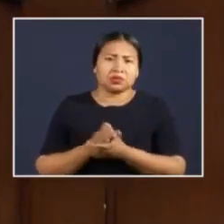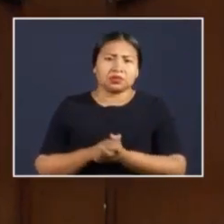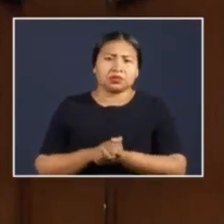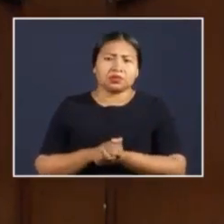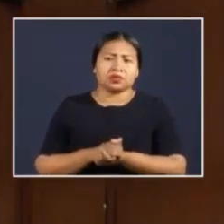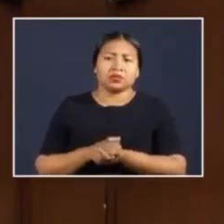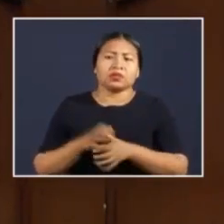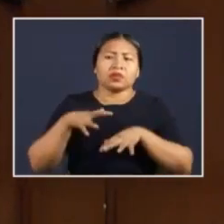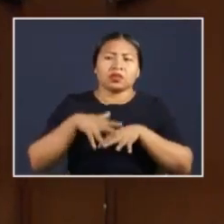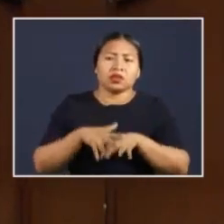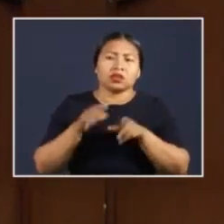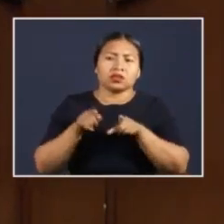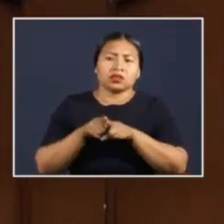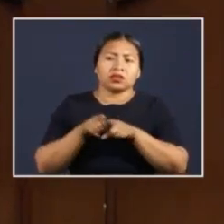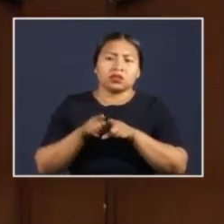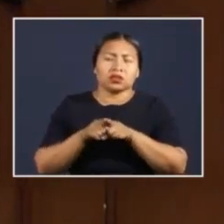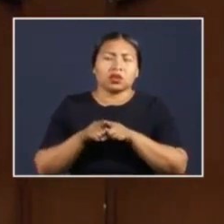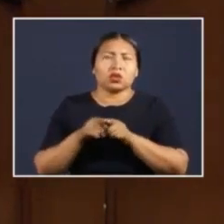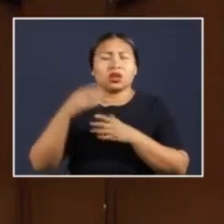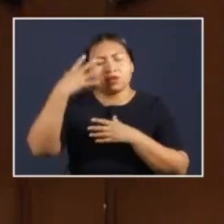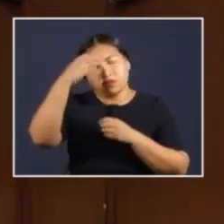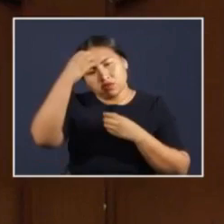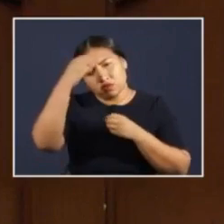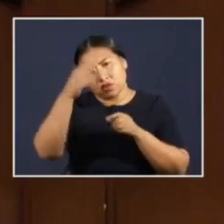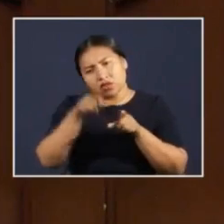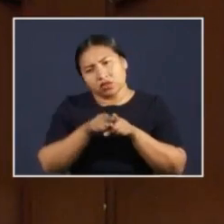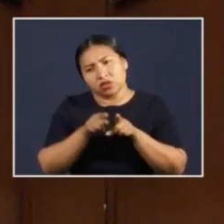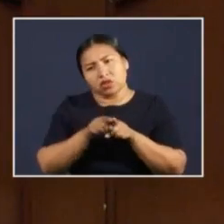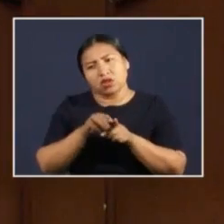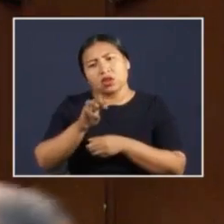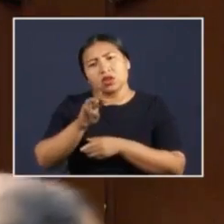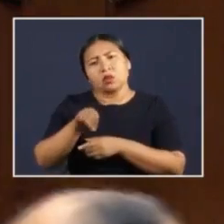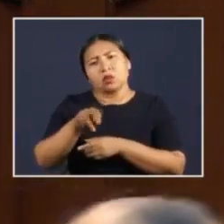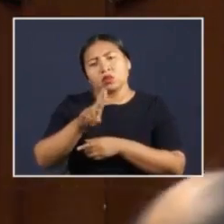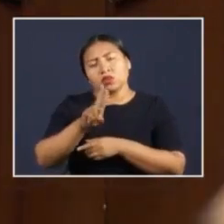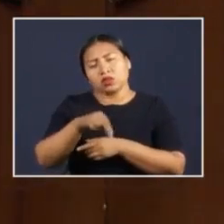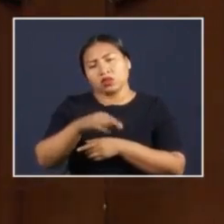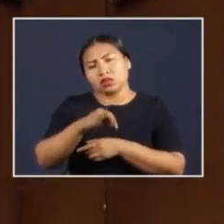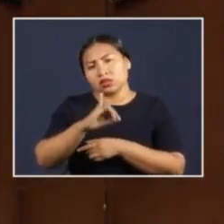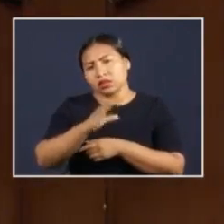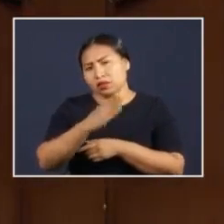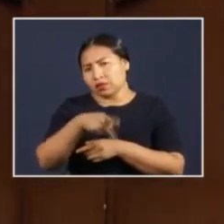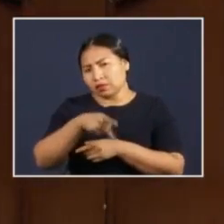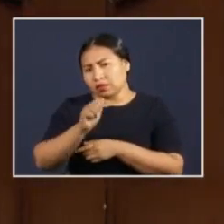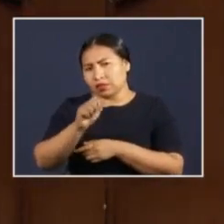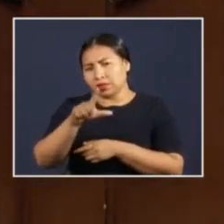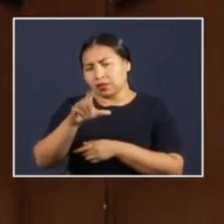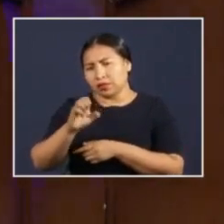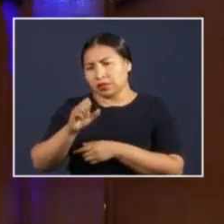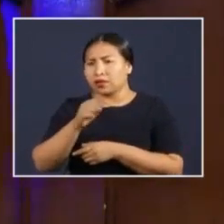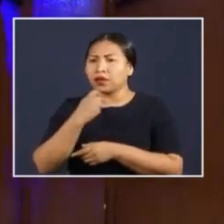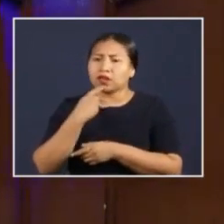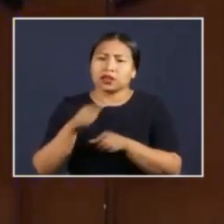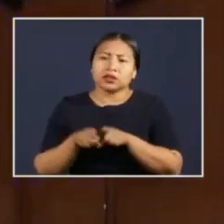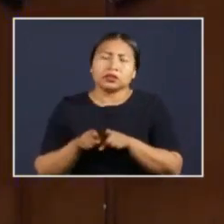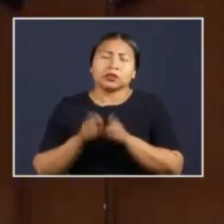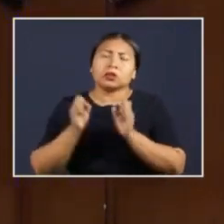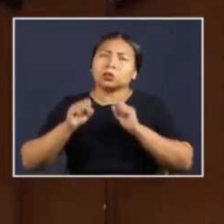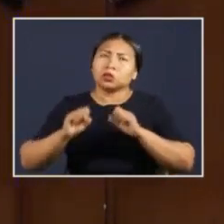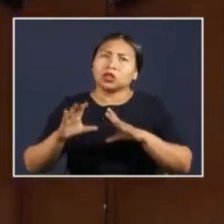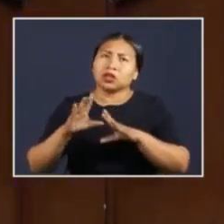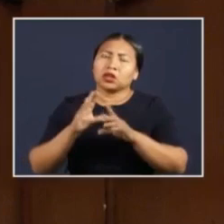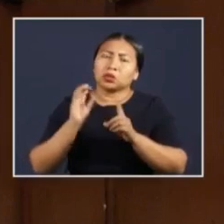a bases de datos municipales y estatales con el objetivo de lograr efectividad en